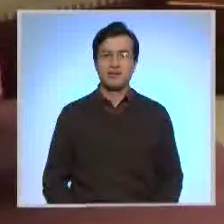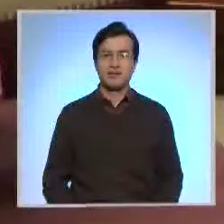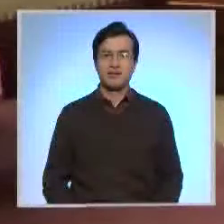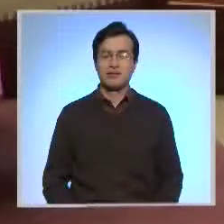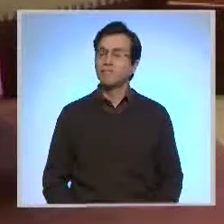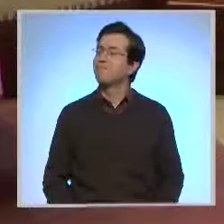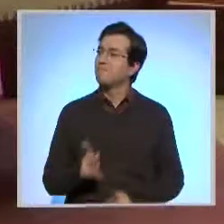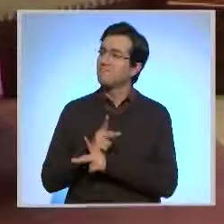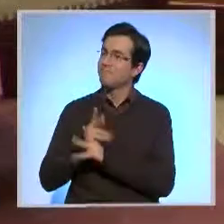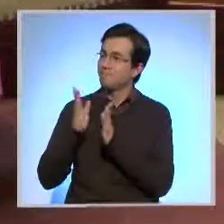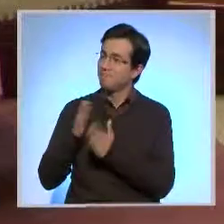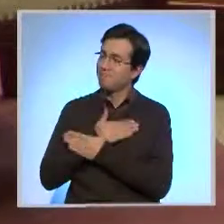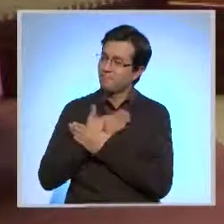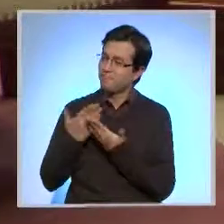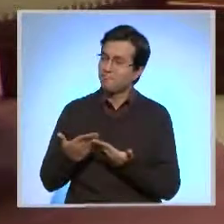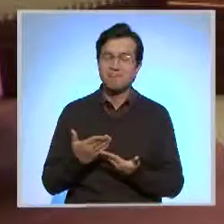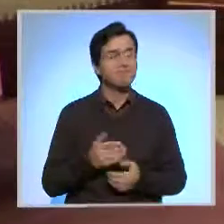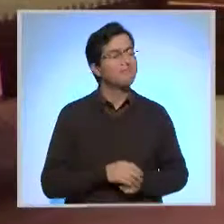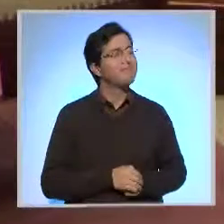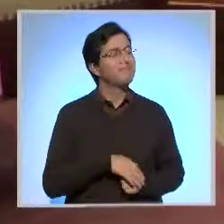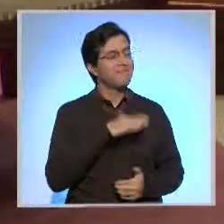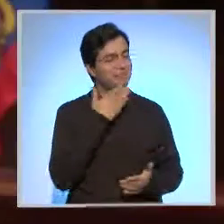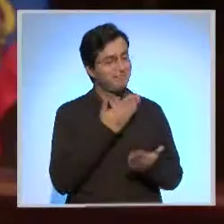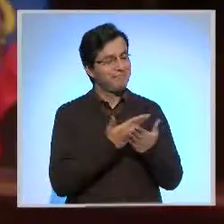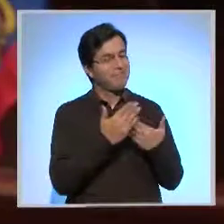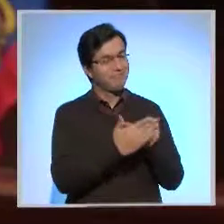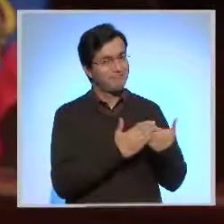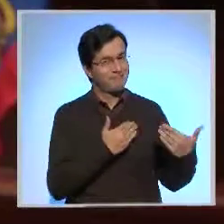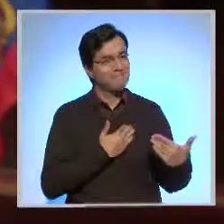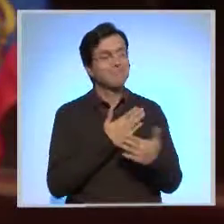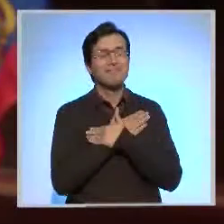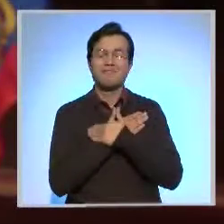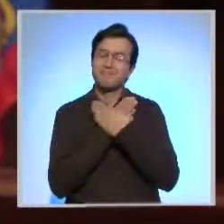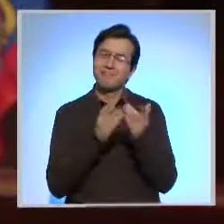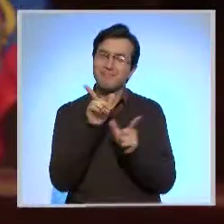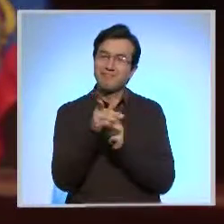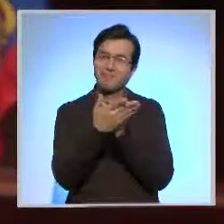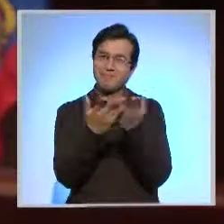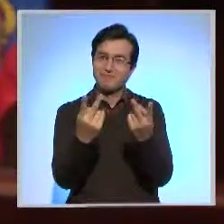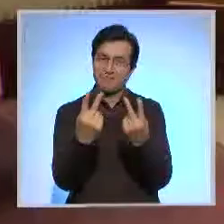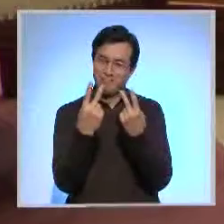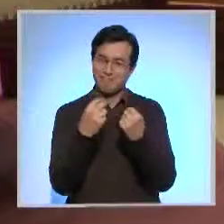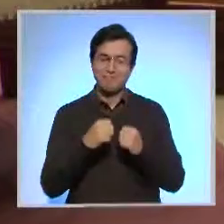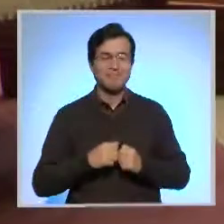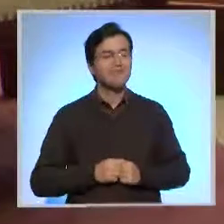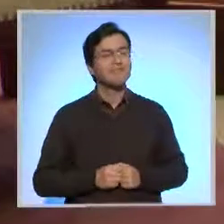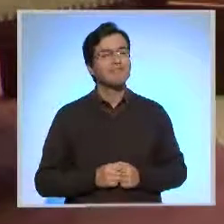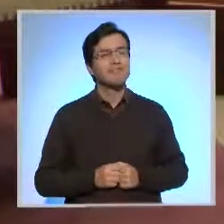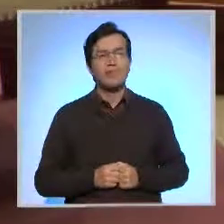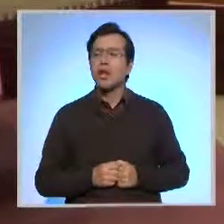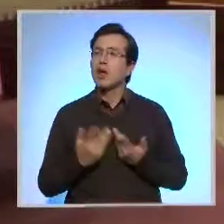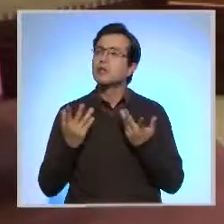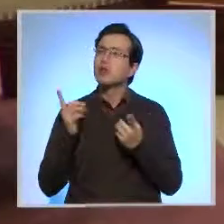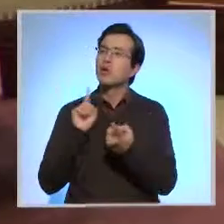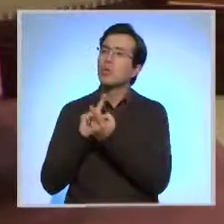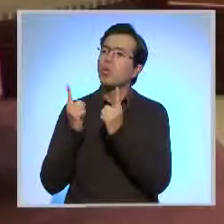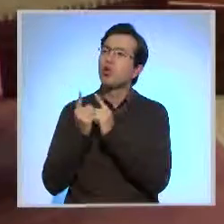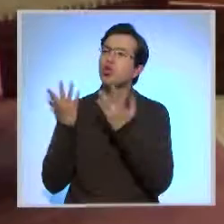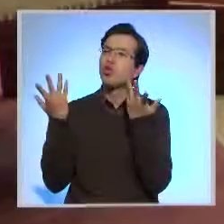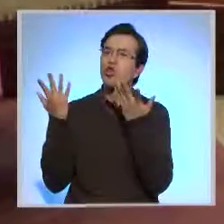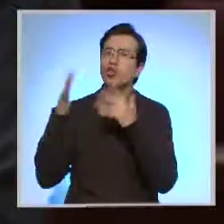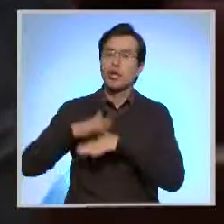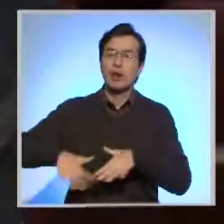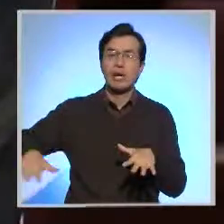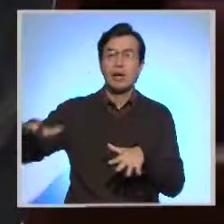aconseja la bienvenida qué gusto muchísimas gracias por la invitación un saludo a todos quienes nos escuchan este encuentro se desarrolló en santa cruz de la sierra